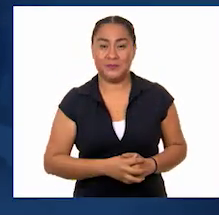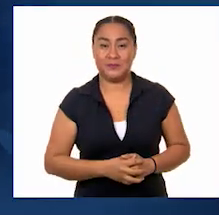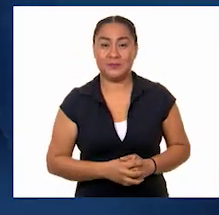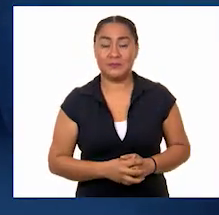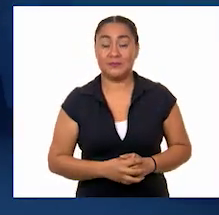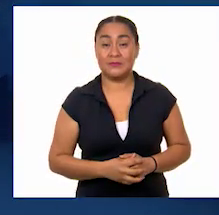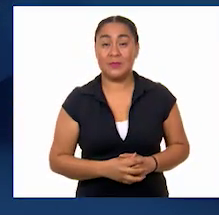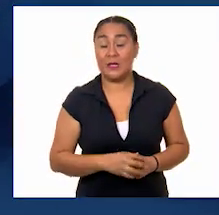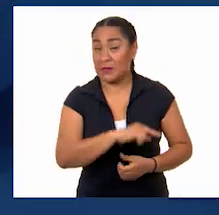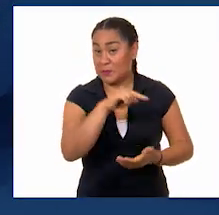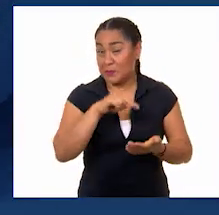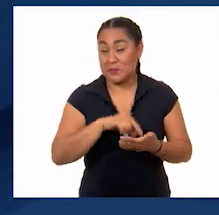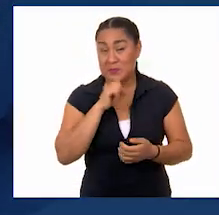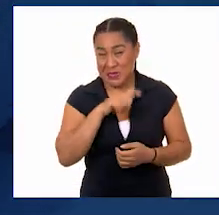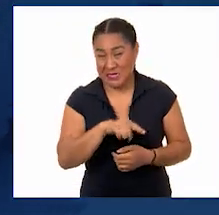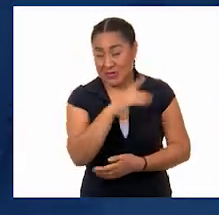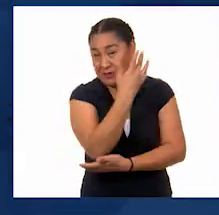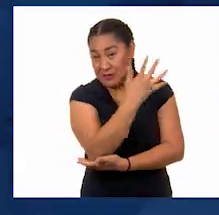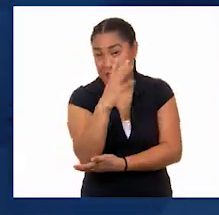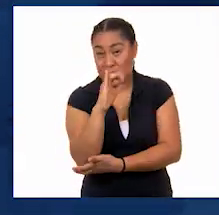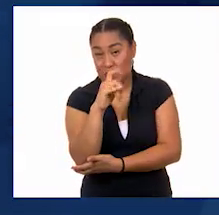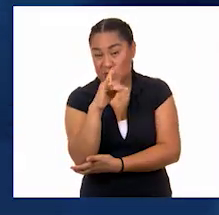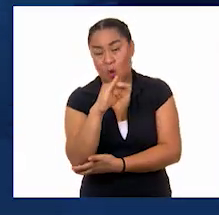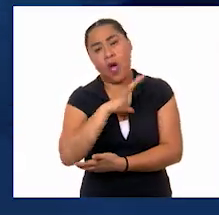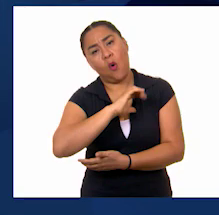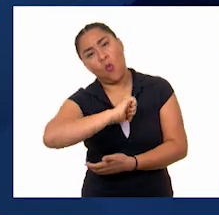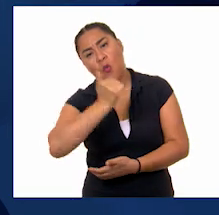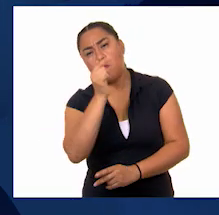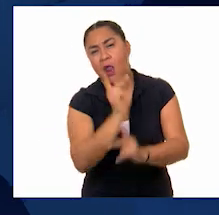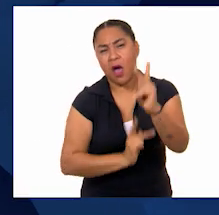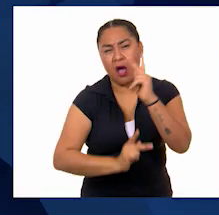En este lugar, además del caudillo, hay otras plantas muy raras.